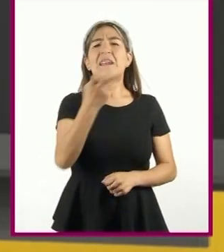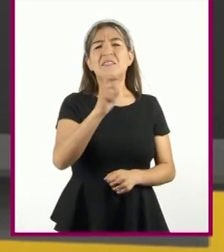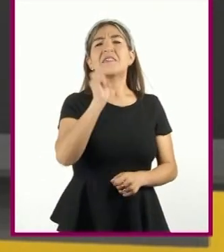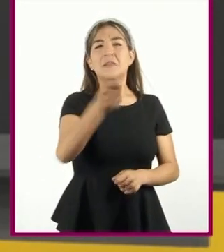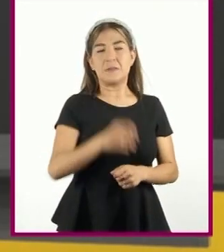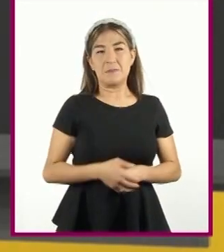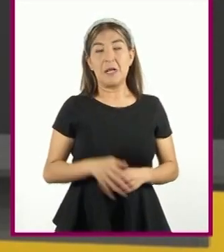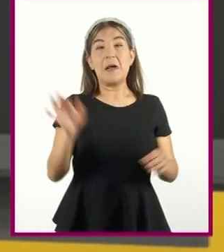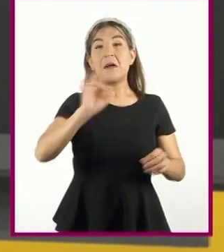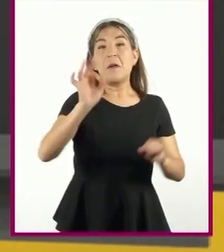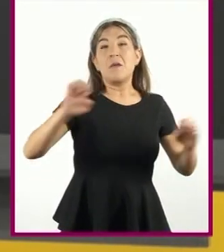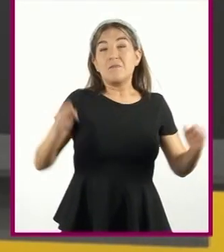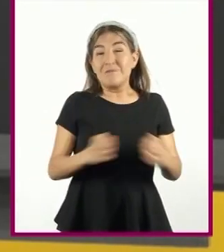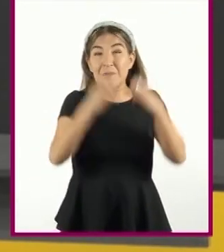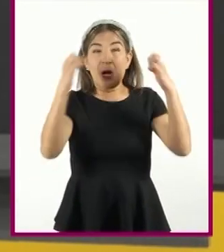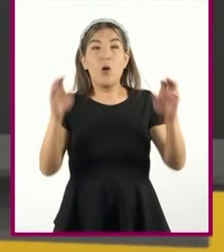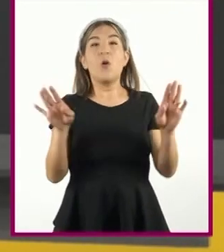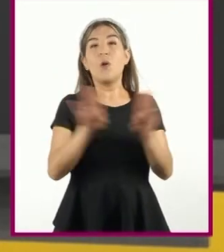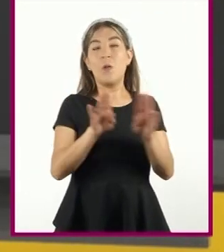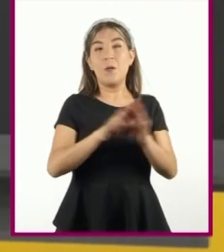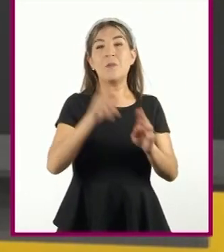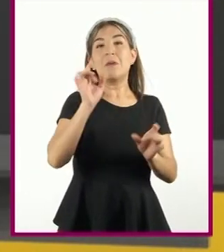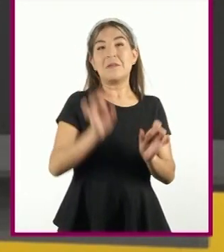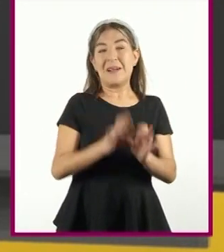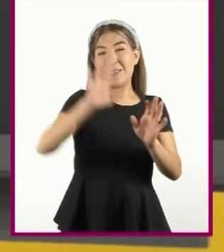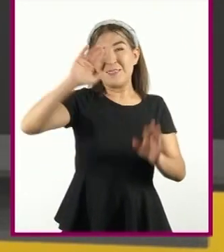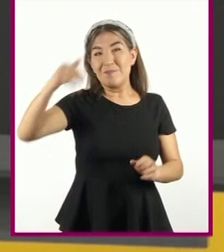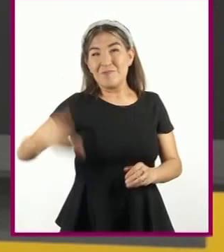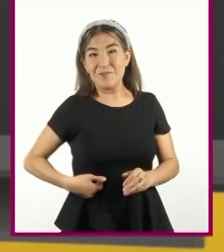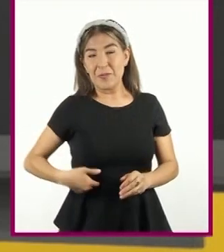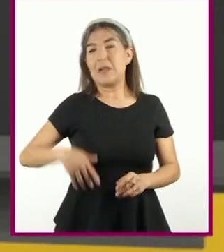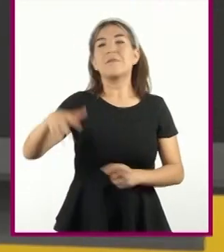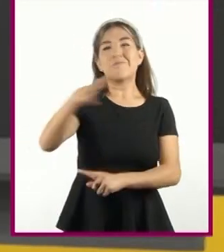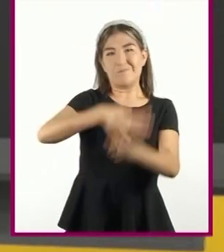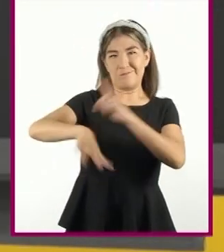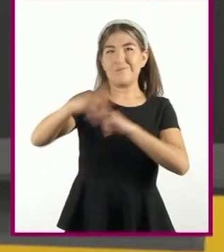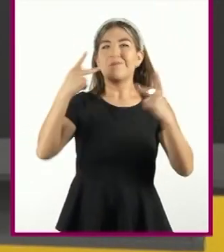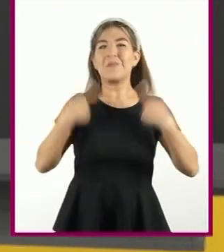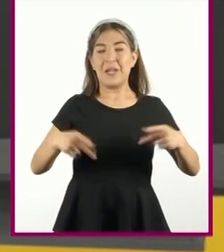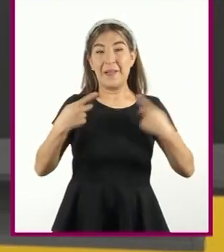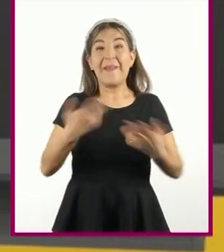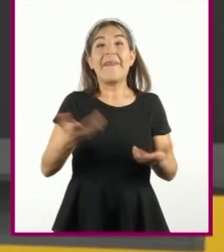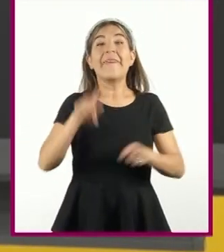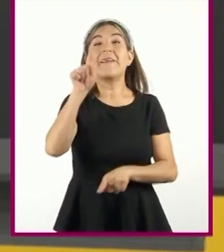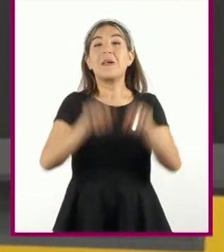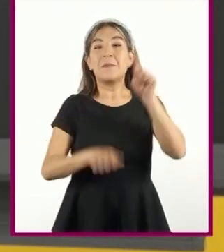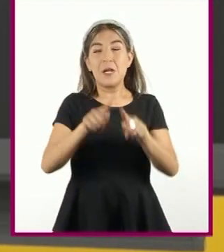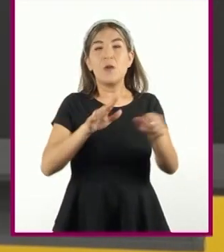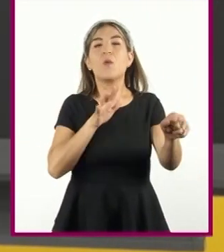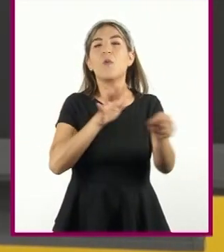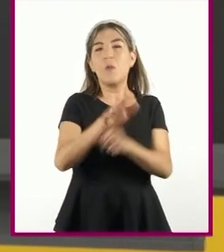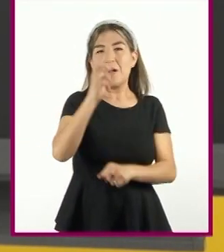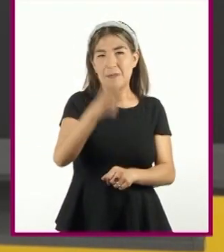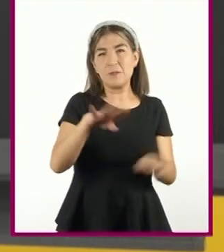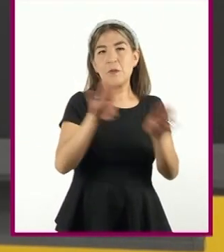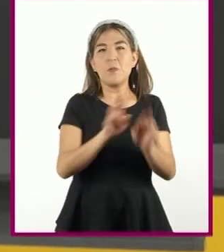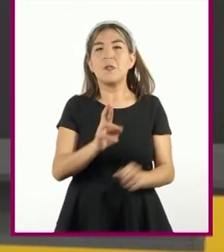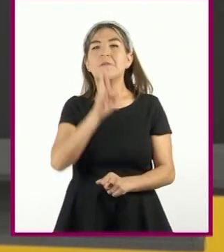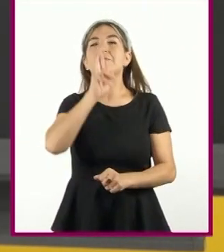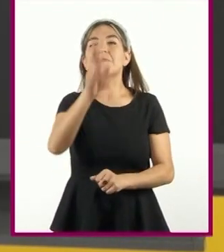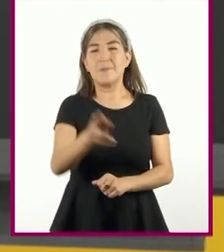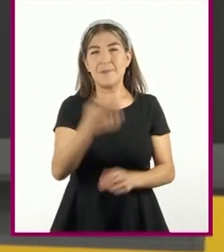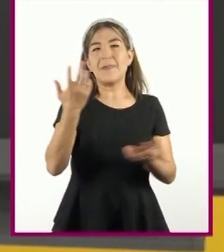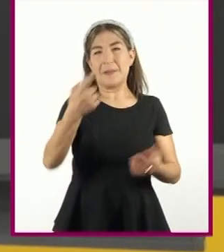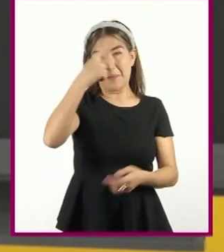que un evento afecta de manera diferenciada a la población dependiendo de su capacidad de respuesta